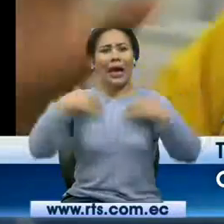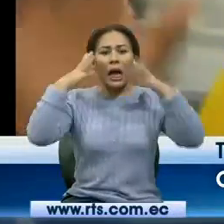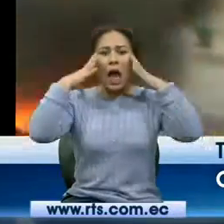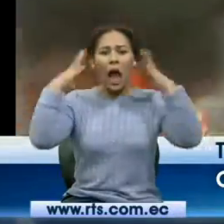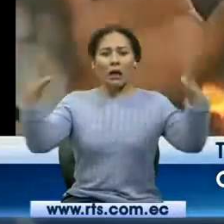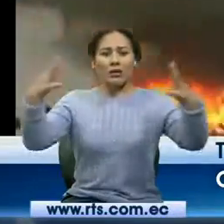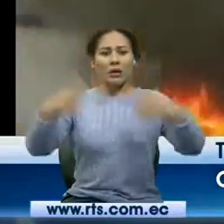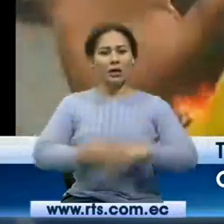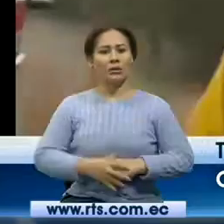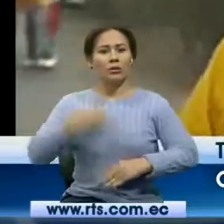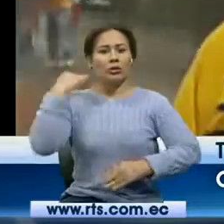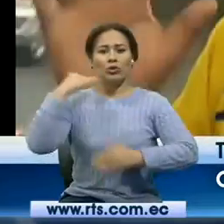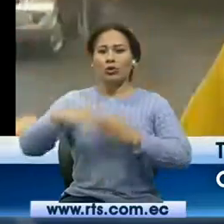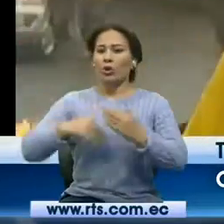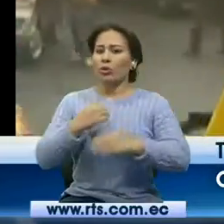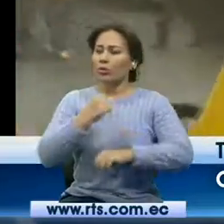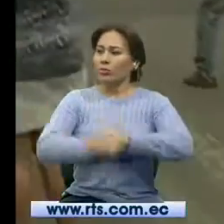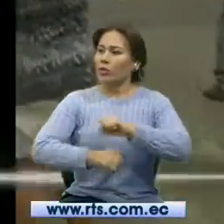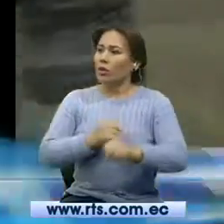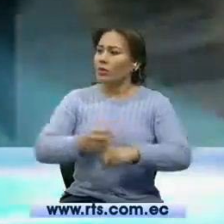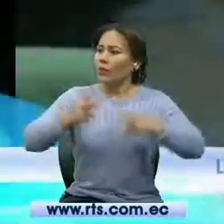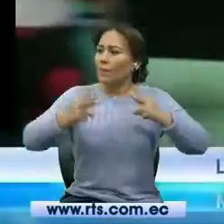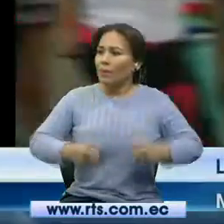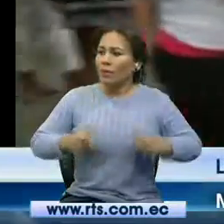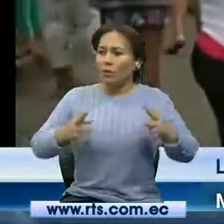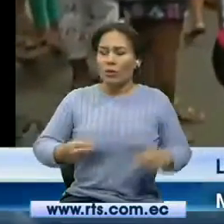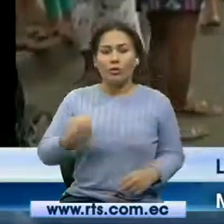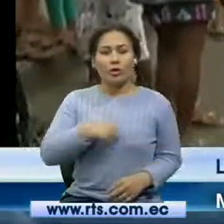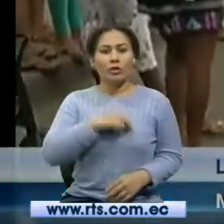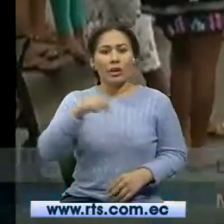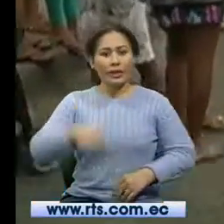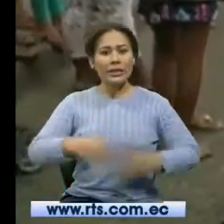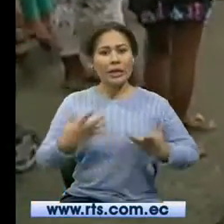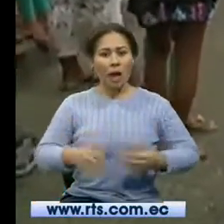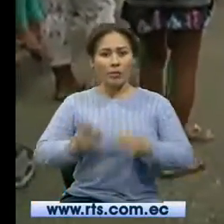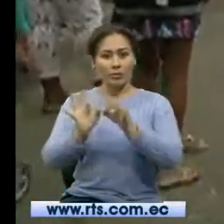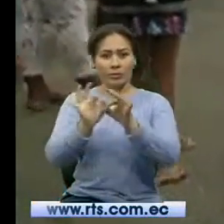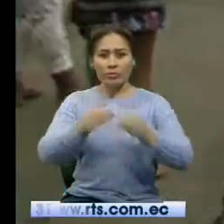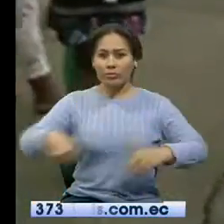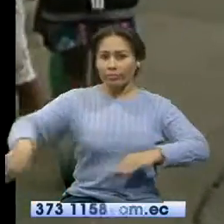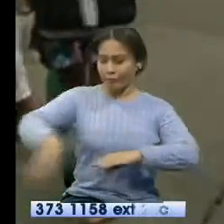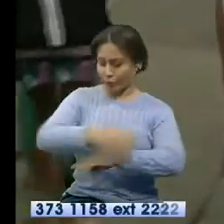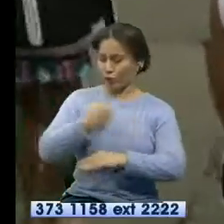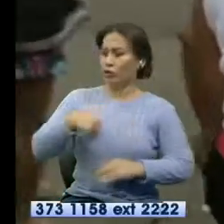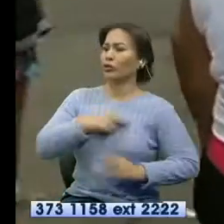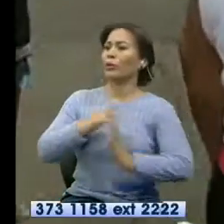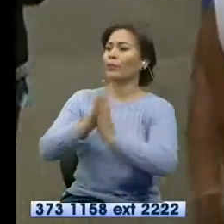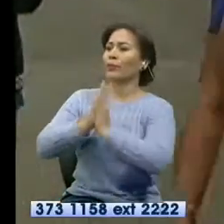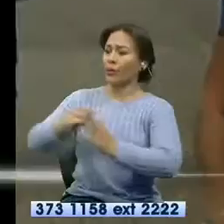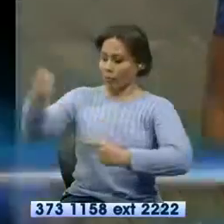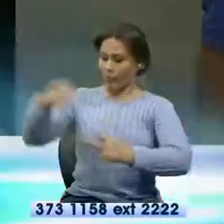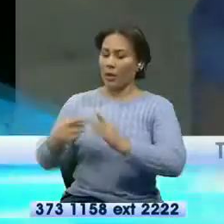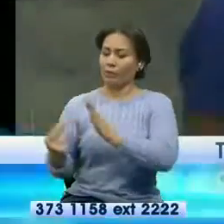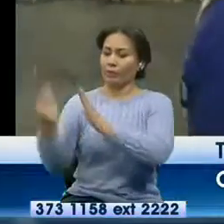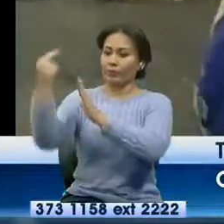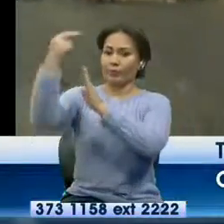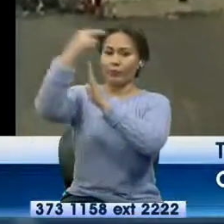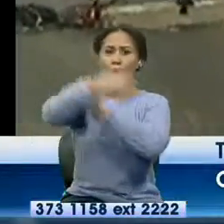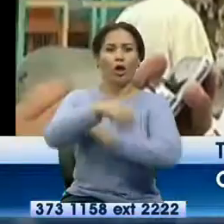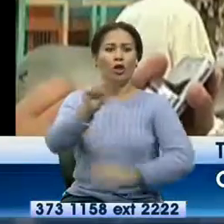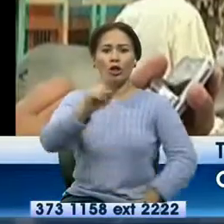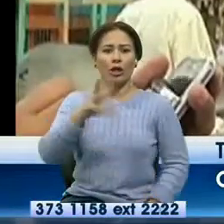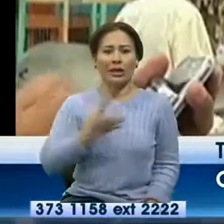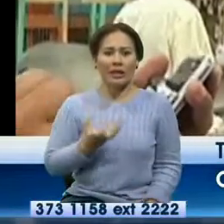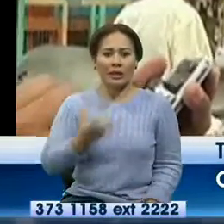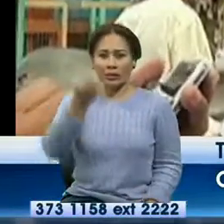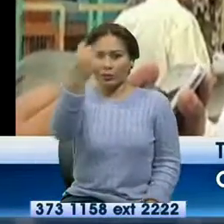de todos los años lo mismo y lo mismo. Nosotros exigimos que hasta mientras que se arregle esto, porque nosotros estamos pidiendo un puente peatonal. No queremos semáforo. Usted